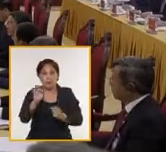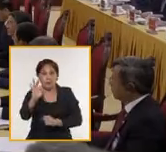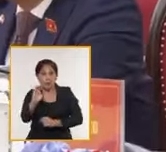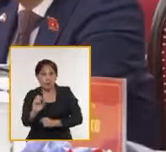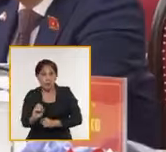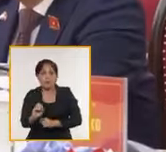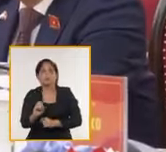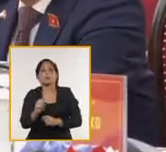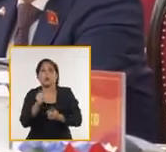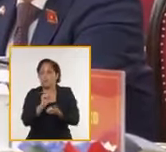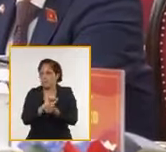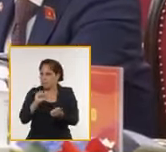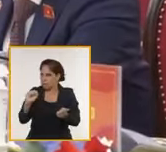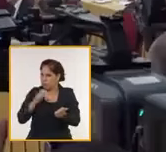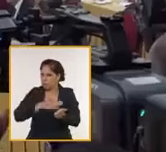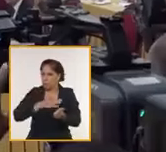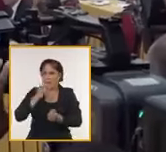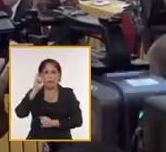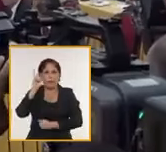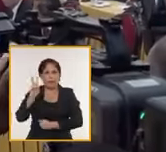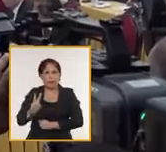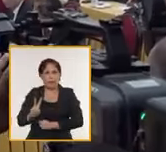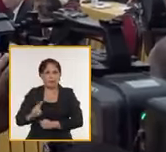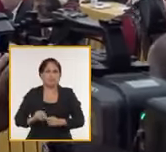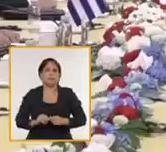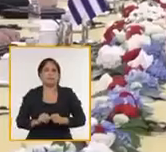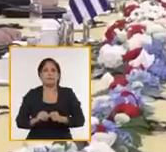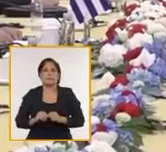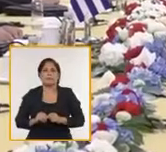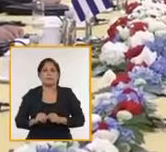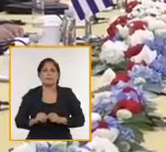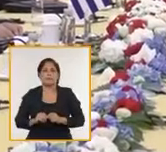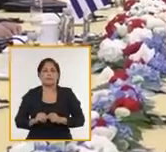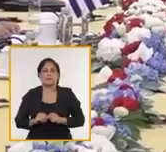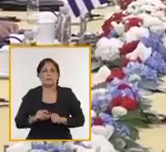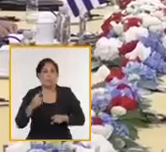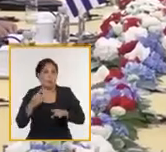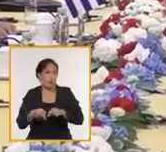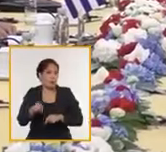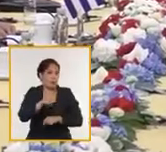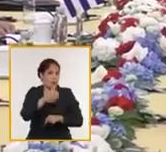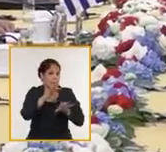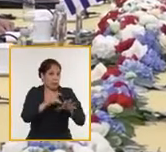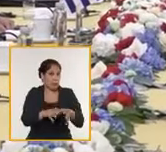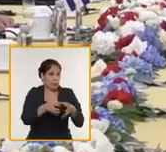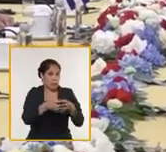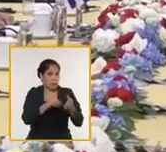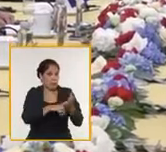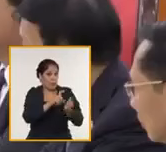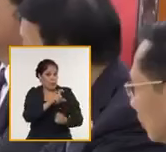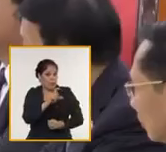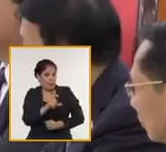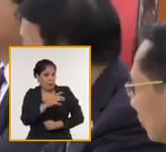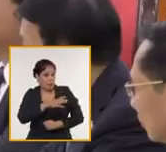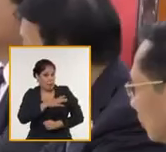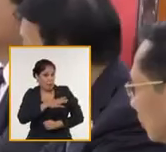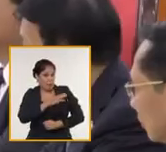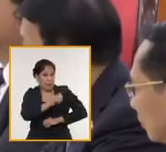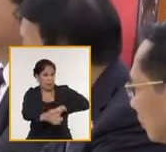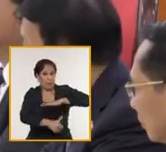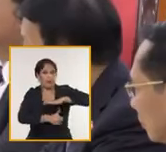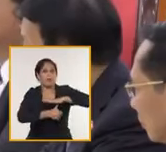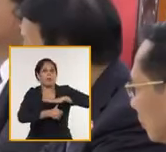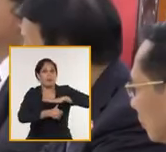de la proclamación de la independencia de la nación indochina. Por su parte, el primer secretario del Comité Central del Partido y presidente